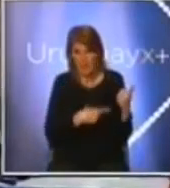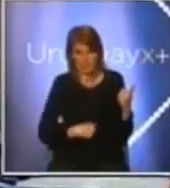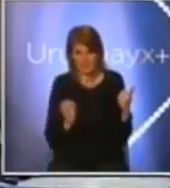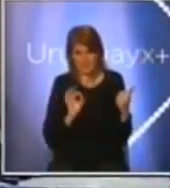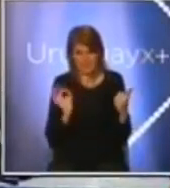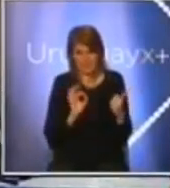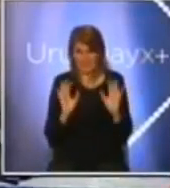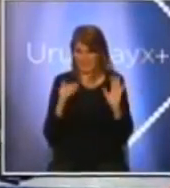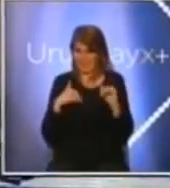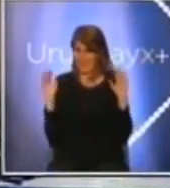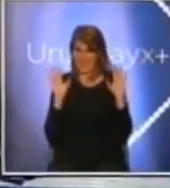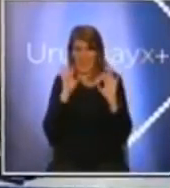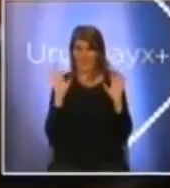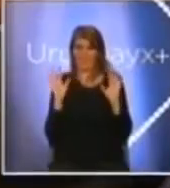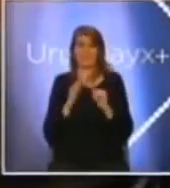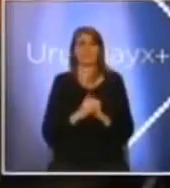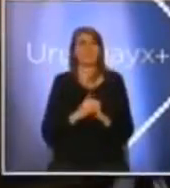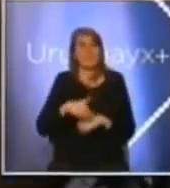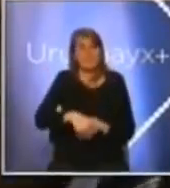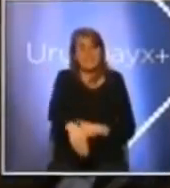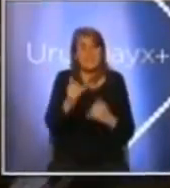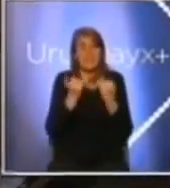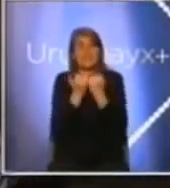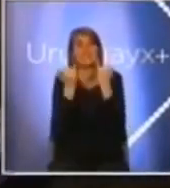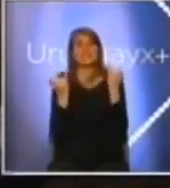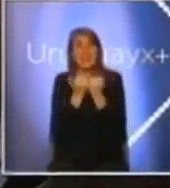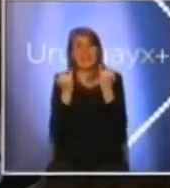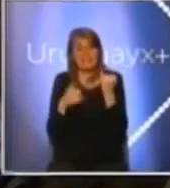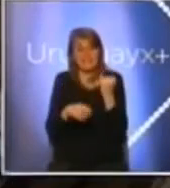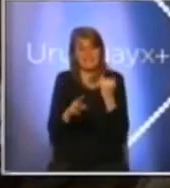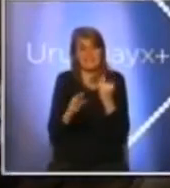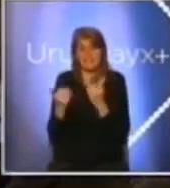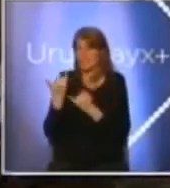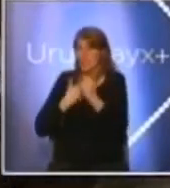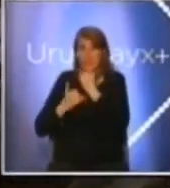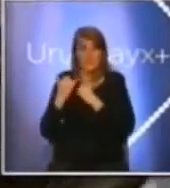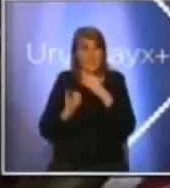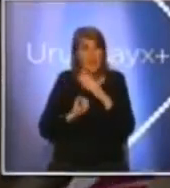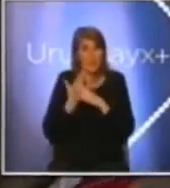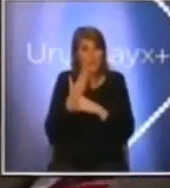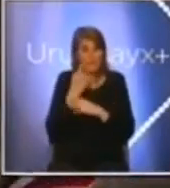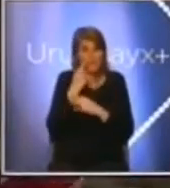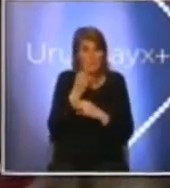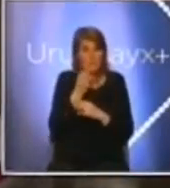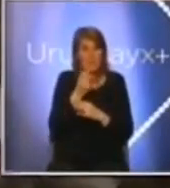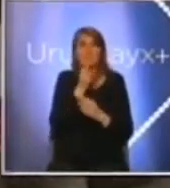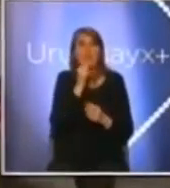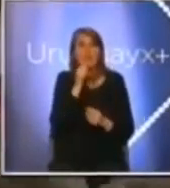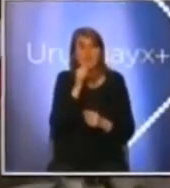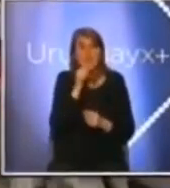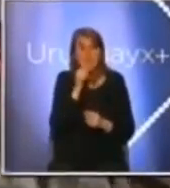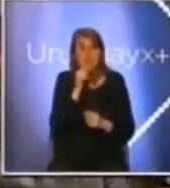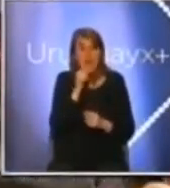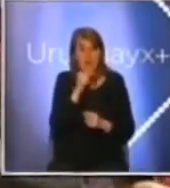En el correr de los próximos días también, como noticia, la seccional policial 18ª de Montevideo